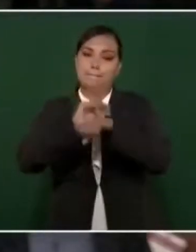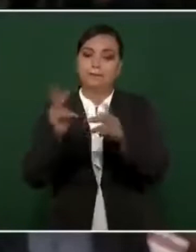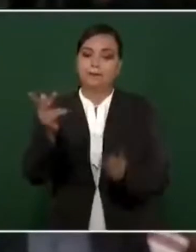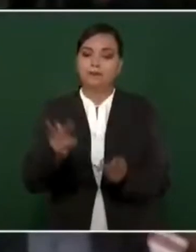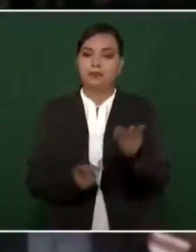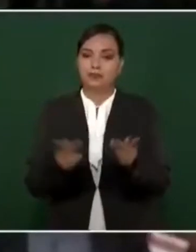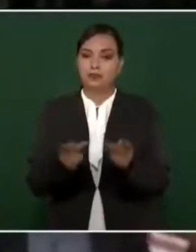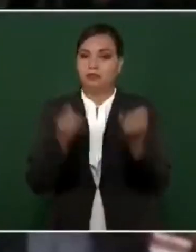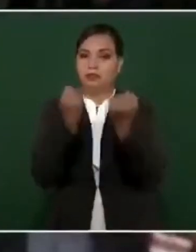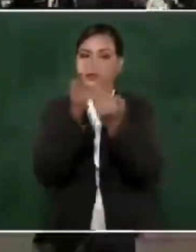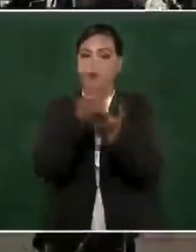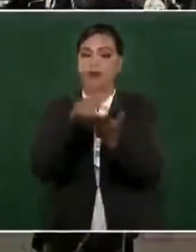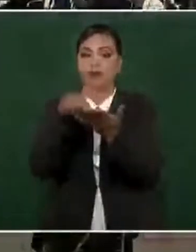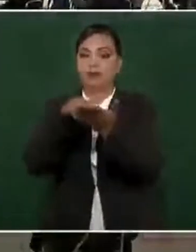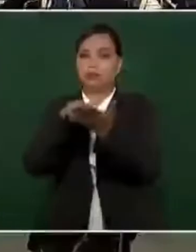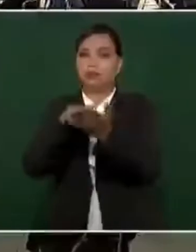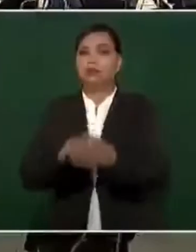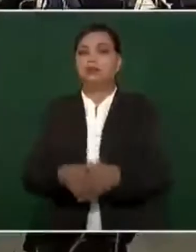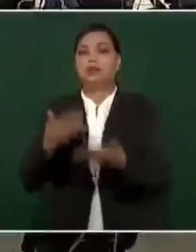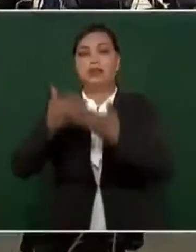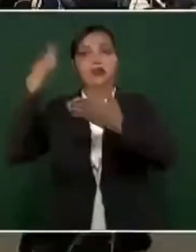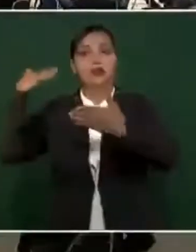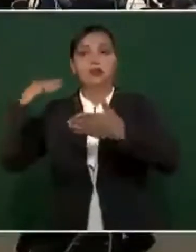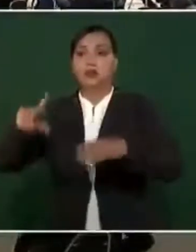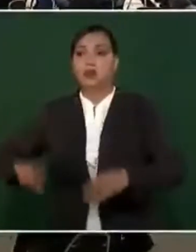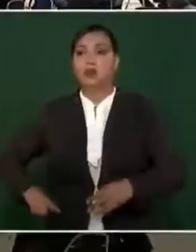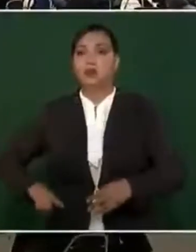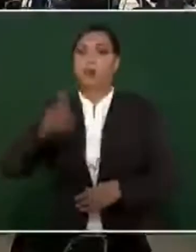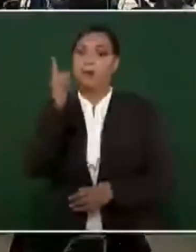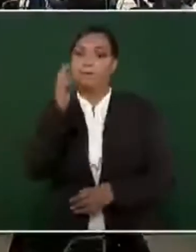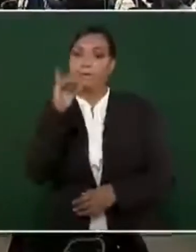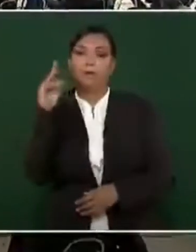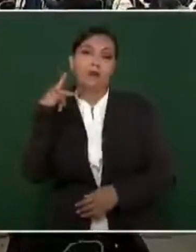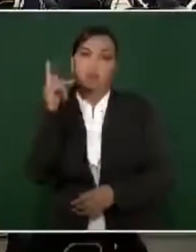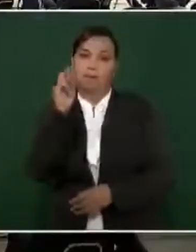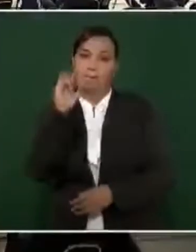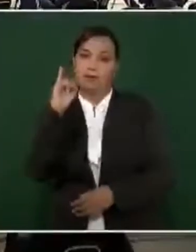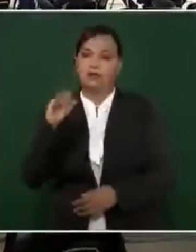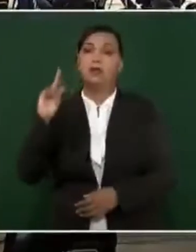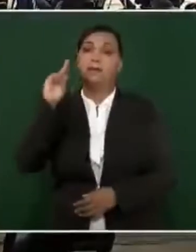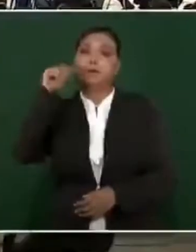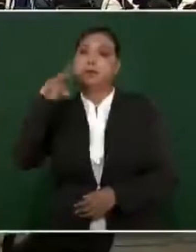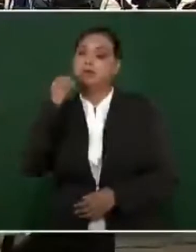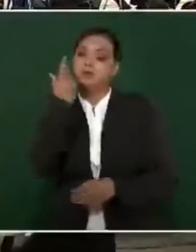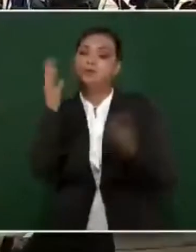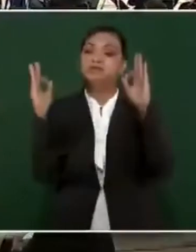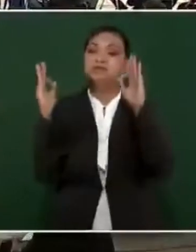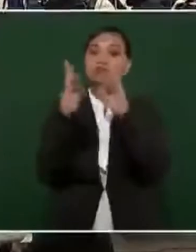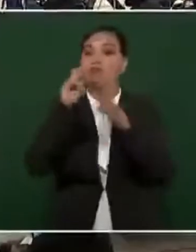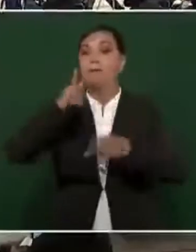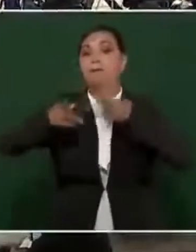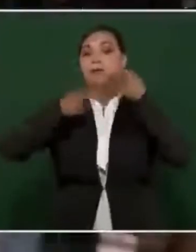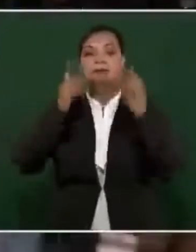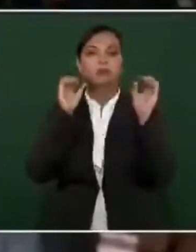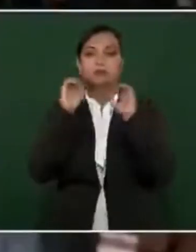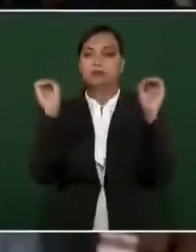PAN pues no nos dejaban acercarnos, ni siquiera preguntarles, mucho menos preguntarles. Voy a las